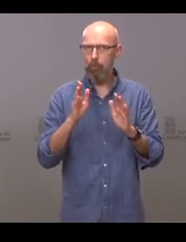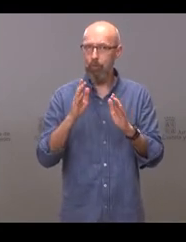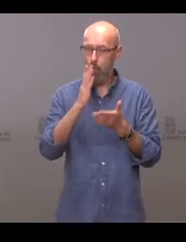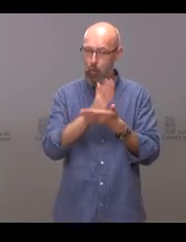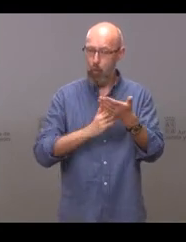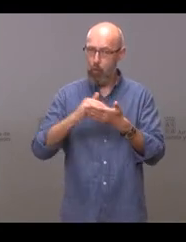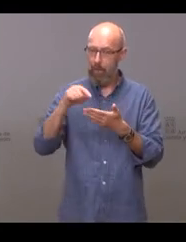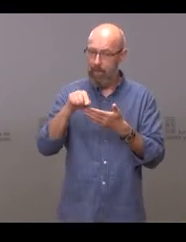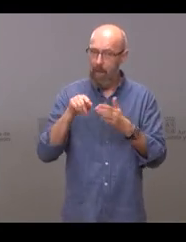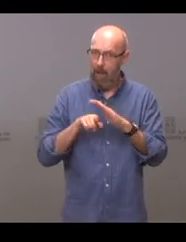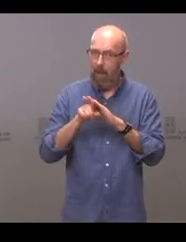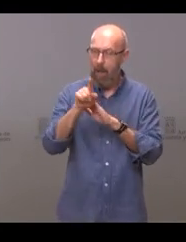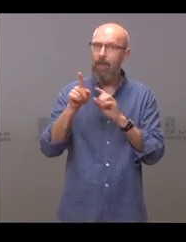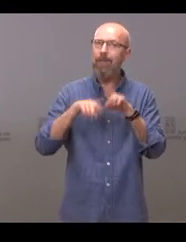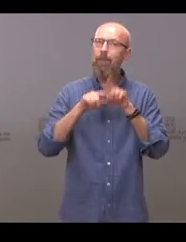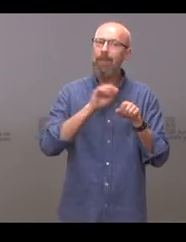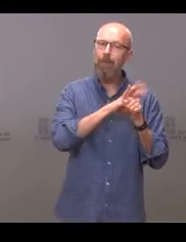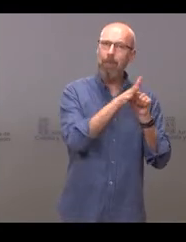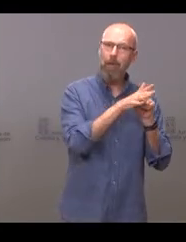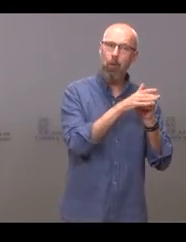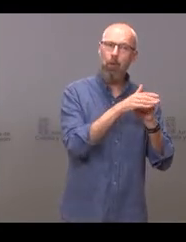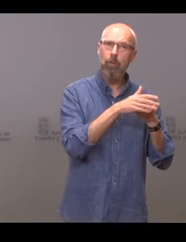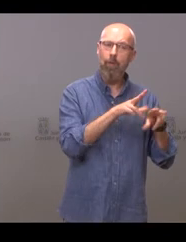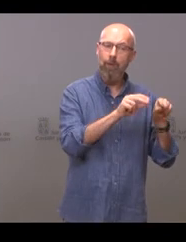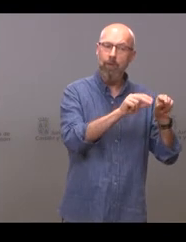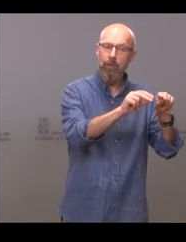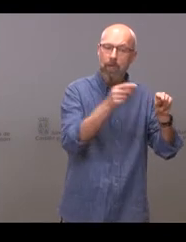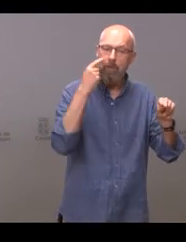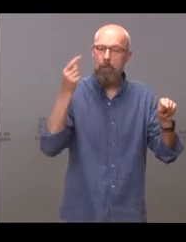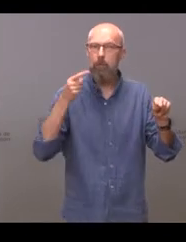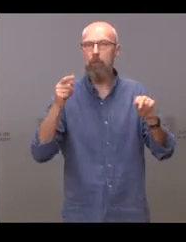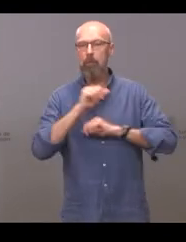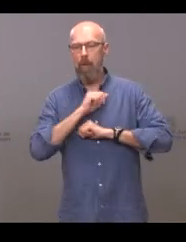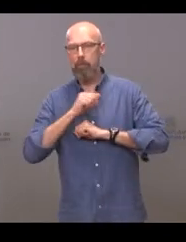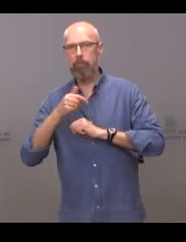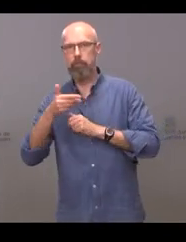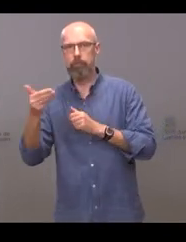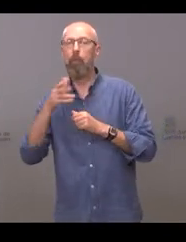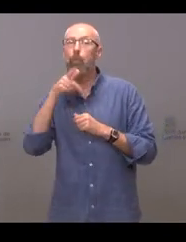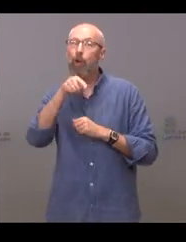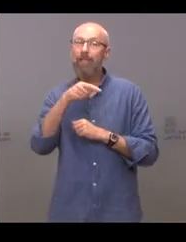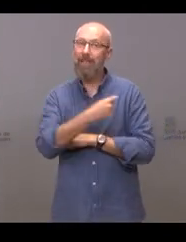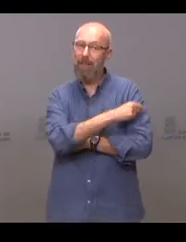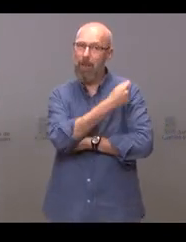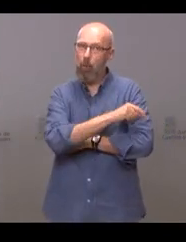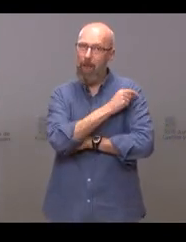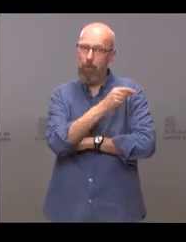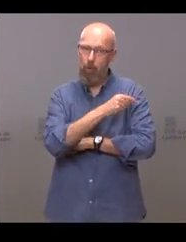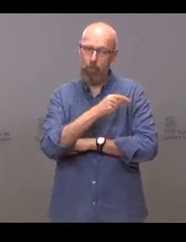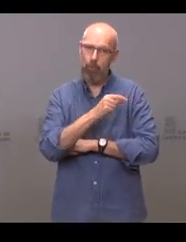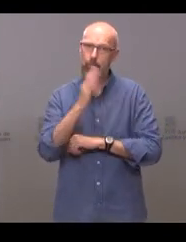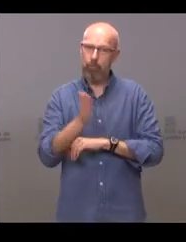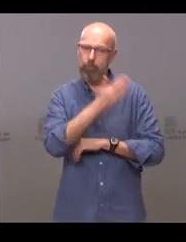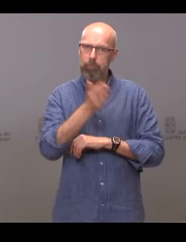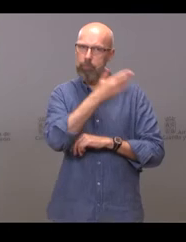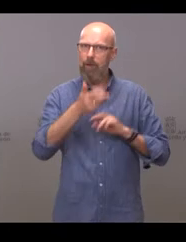se vaya evolucionando la pandemia porque creemos que es muy importante que el ritmo de vacunación se vaya acelerando lo máximo que lo máximo posible y que en paralelo